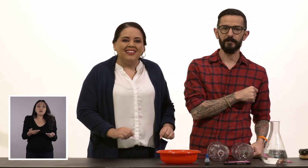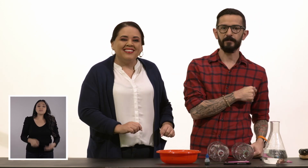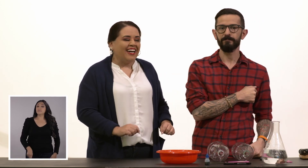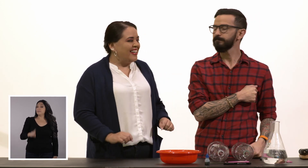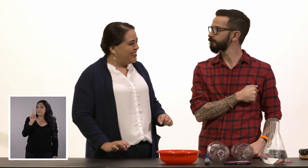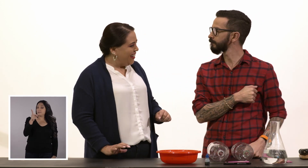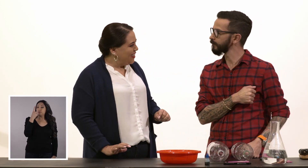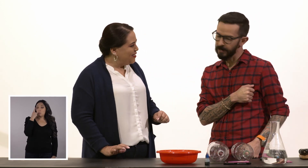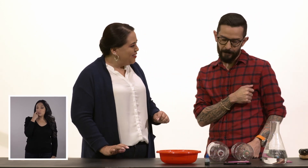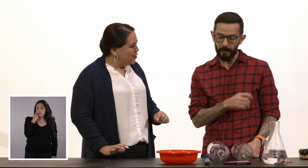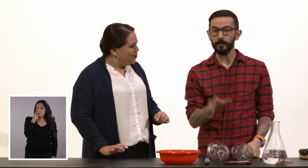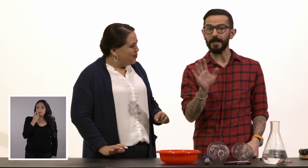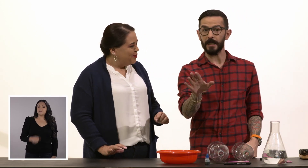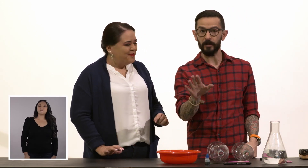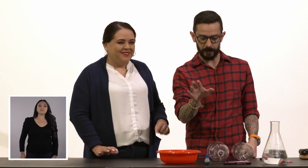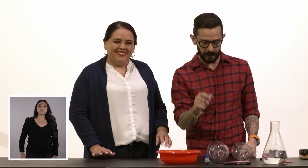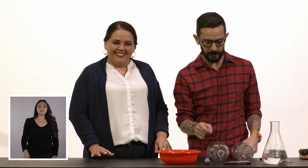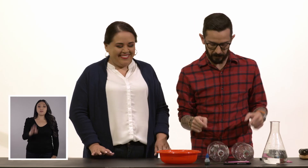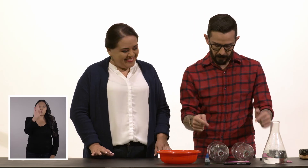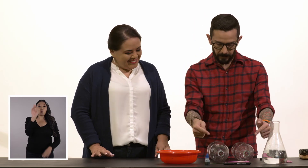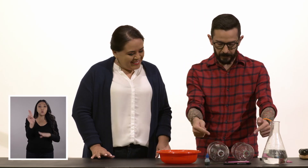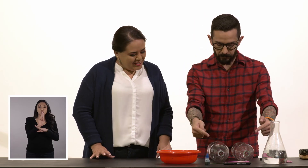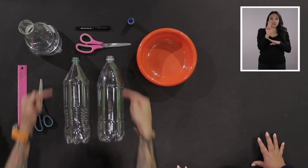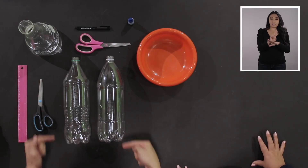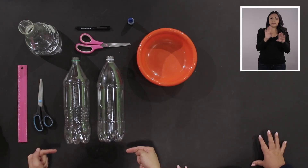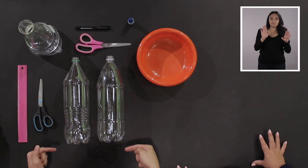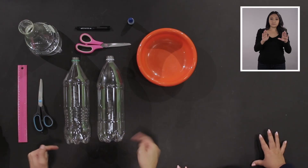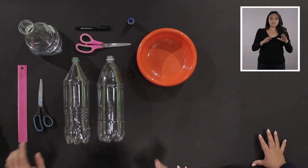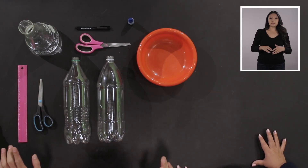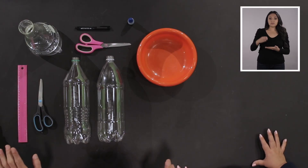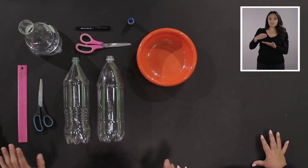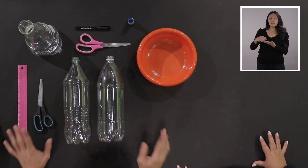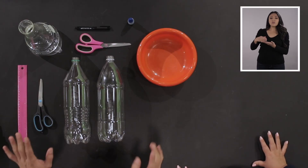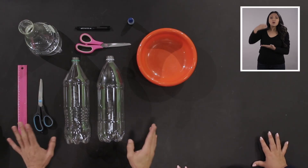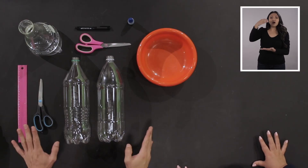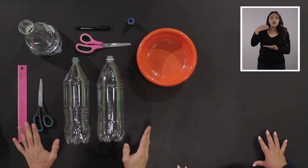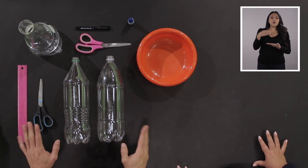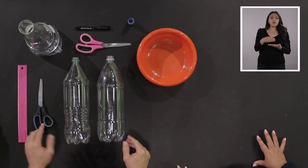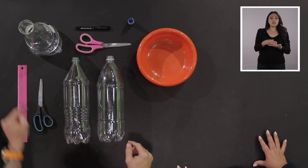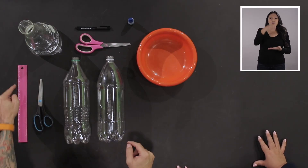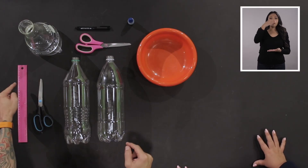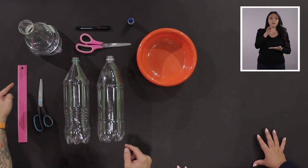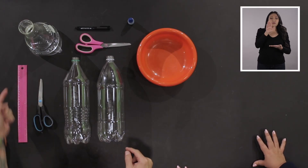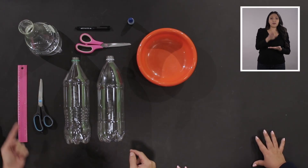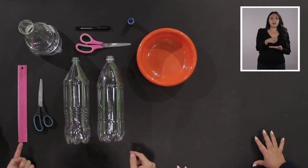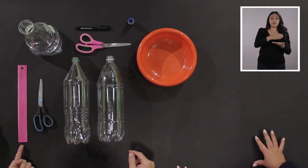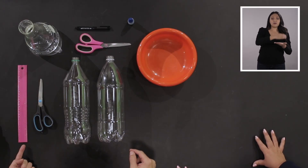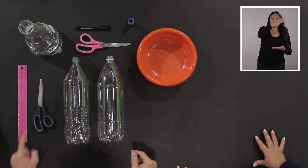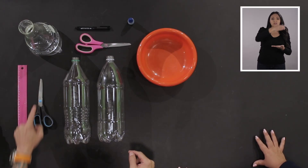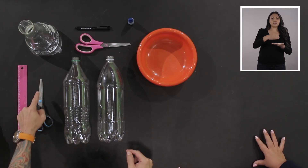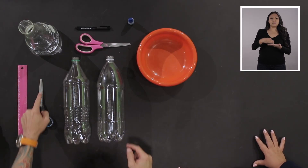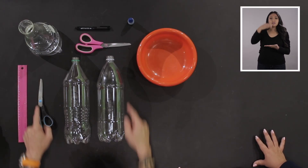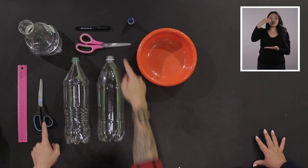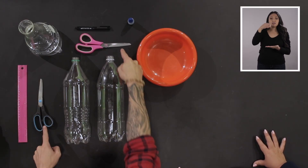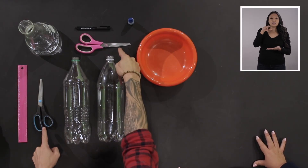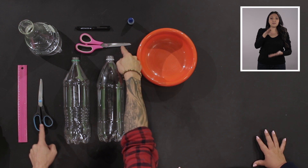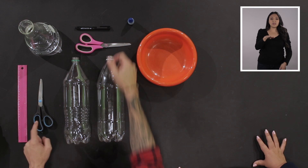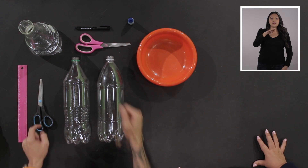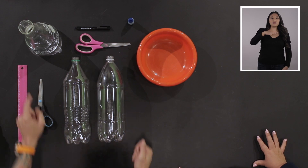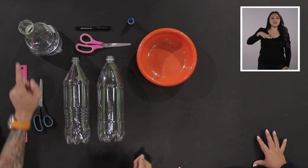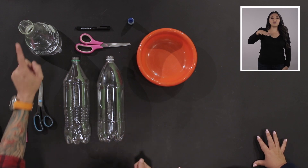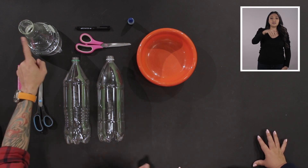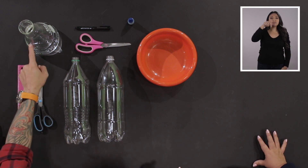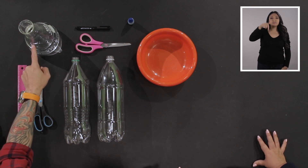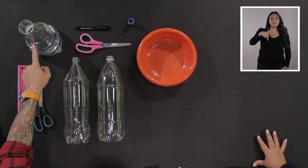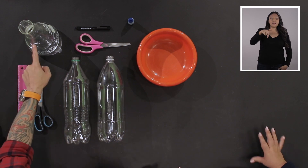una balanza casera. Vamos a utilizar lo siguiente. Tenemos dos botellas que vamos a reutilizar. ¿Sí? Tenemos una regla, un par